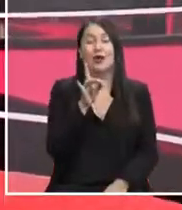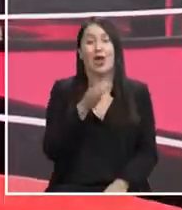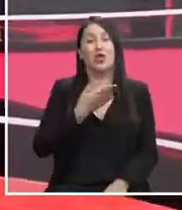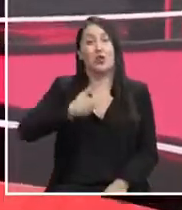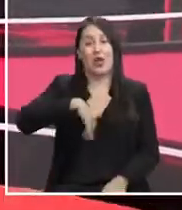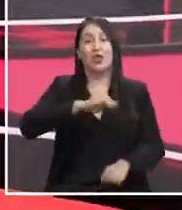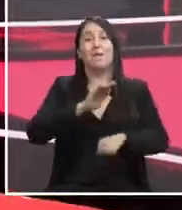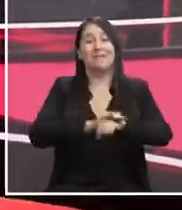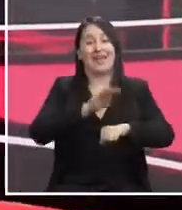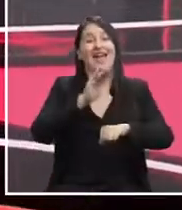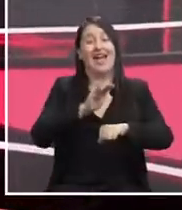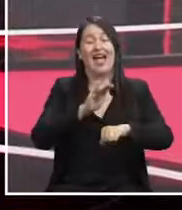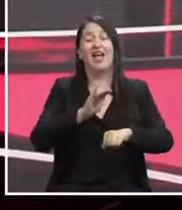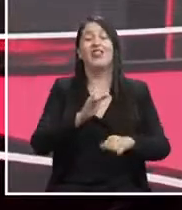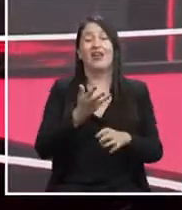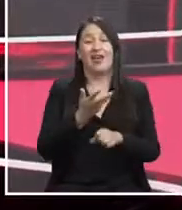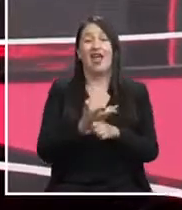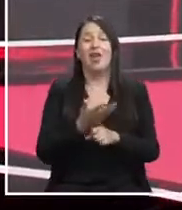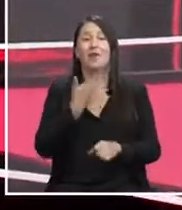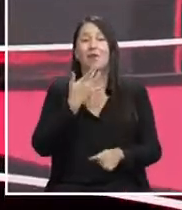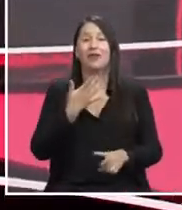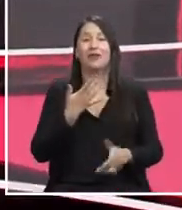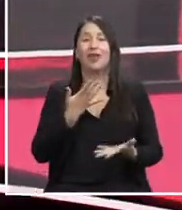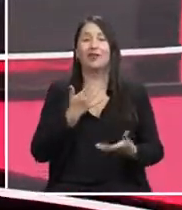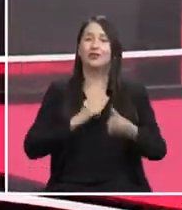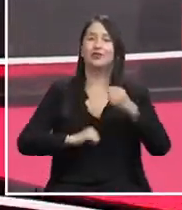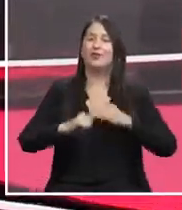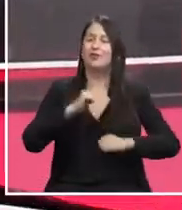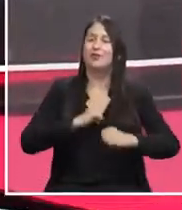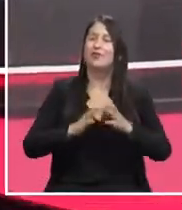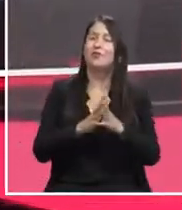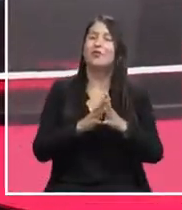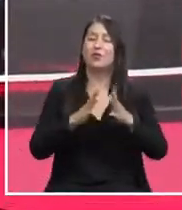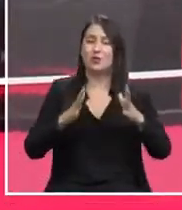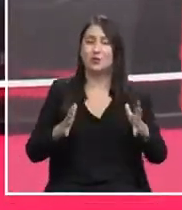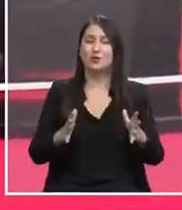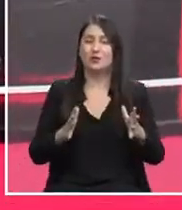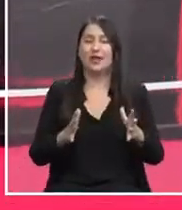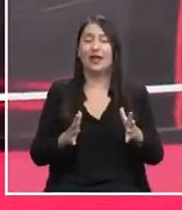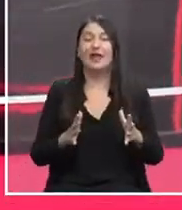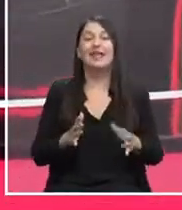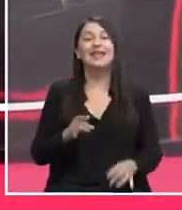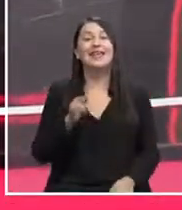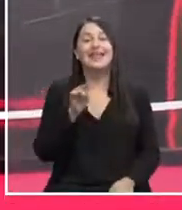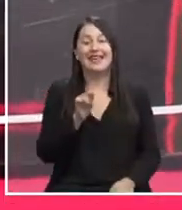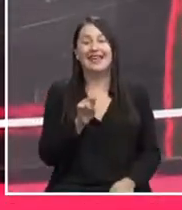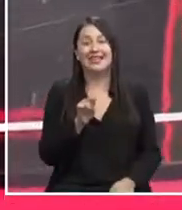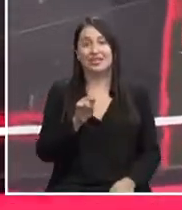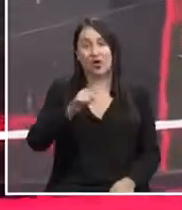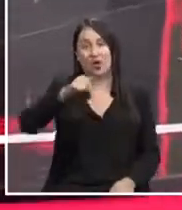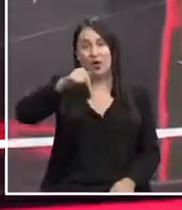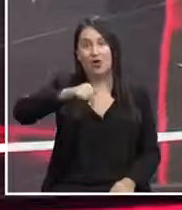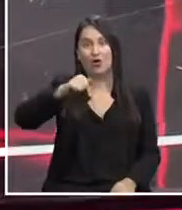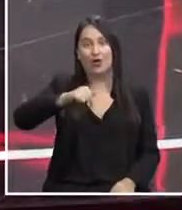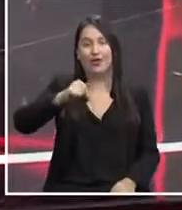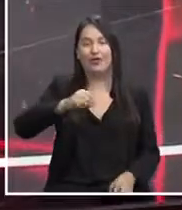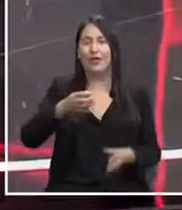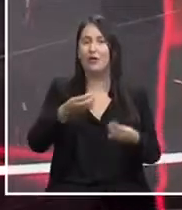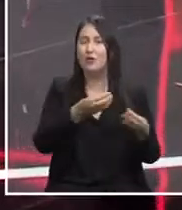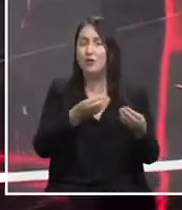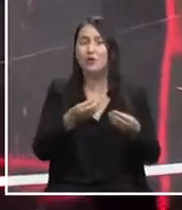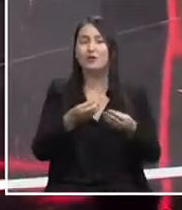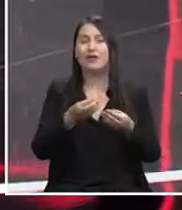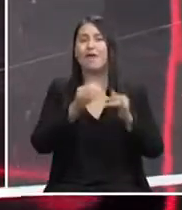más grandes, porque lo pasamos muy mal a la larga, siempre al final se sabe. Y desde ese punto de vista, hoy día hay montones de